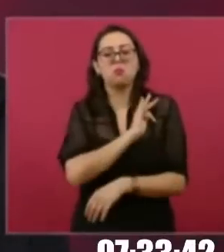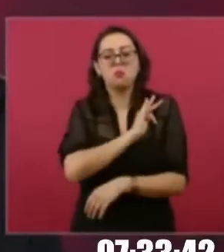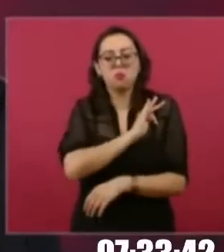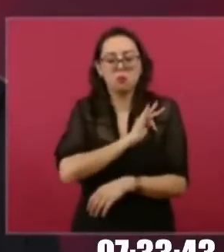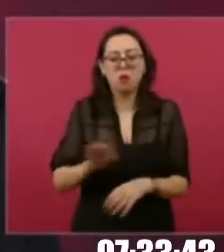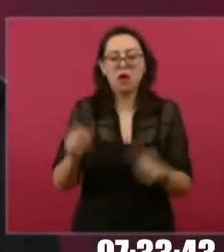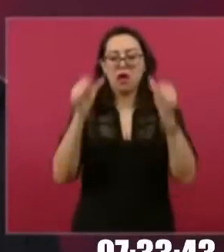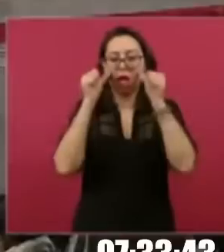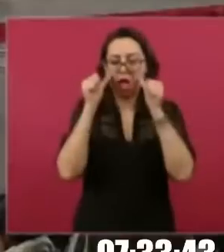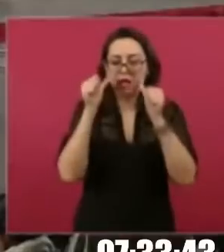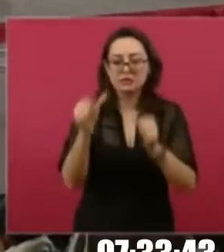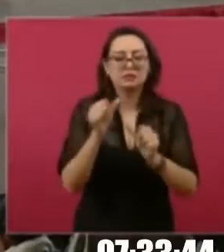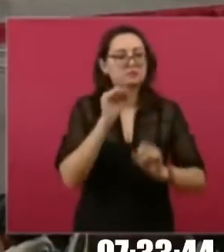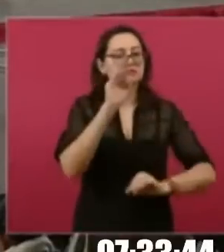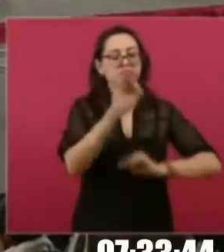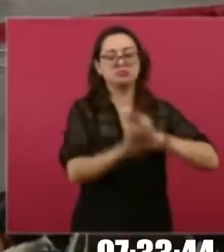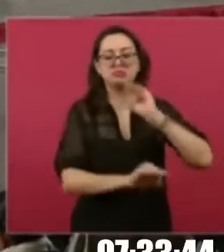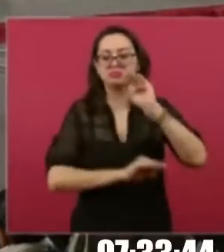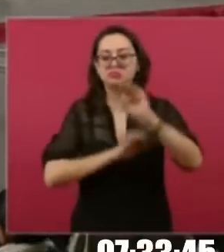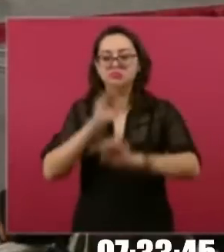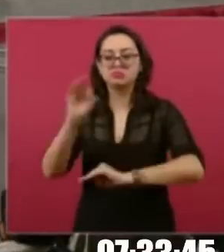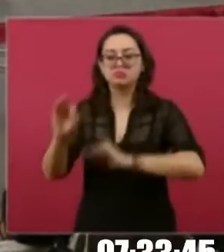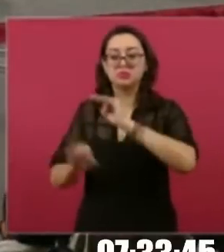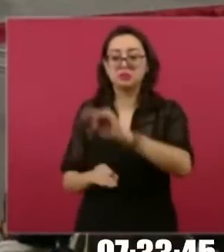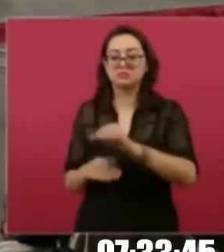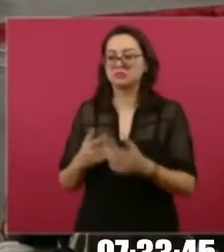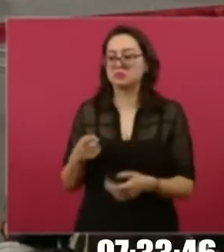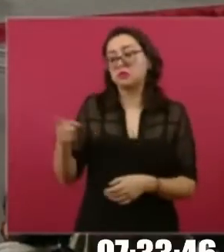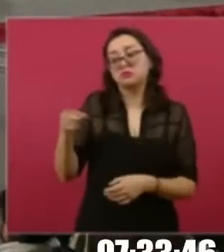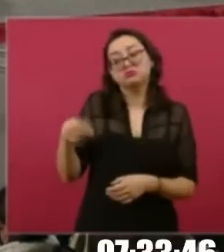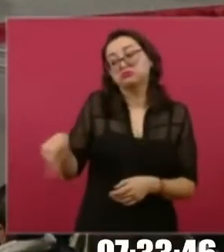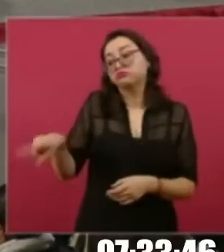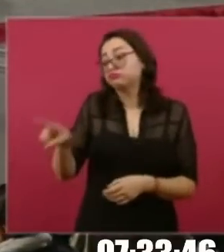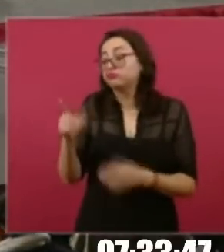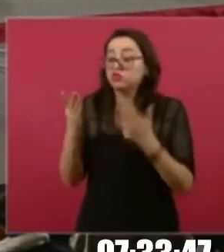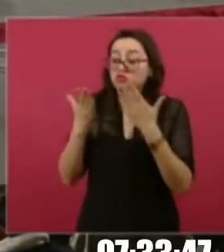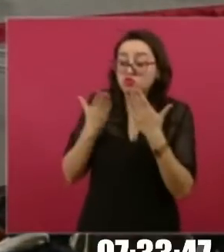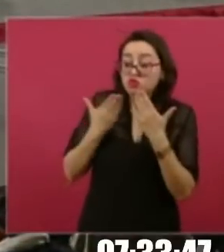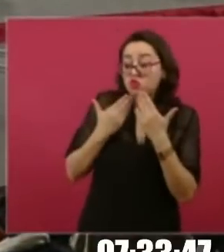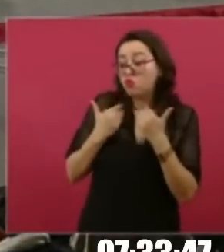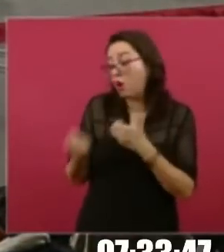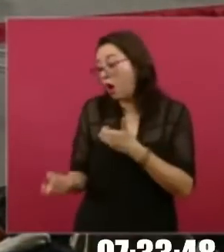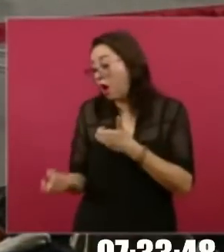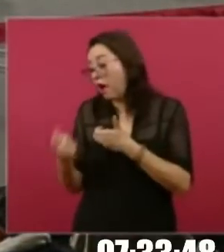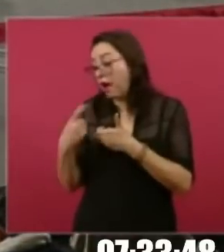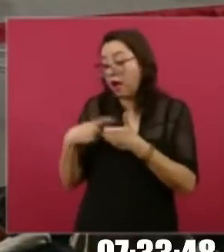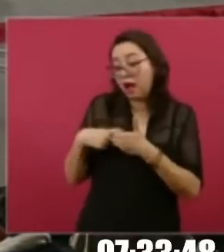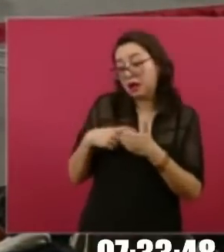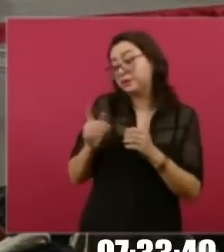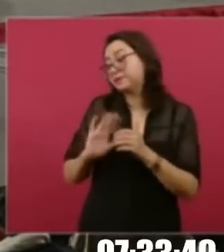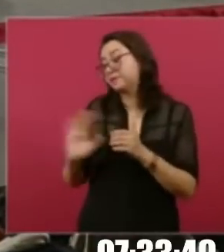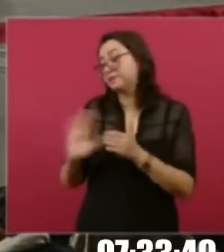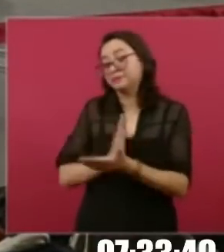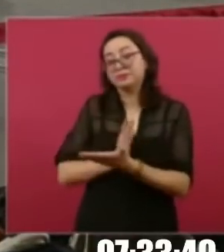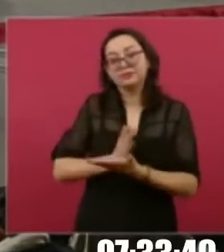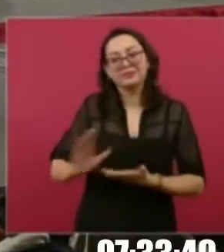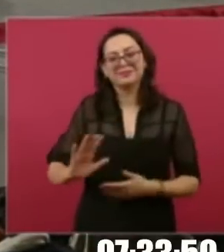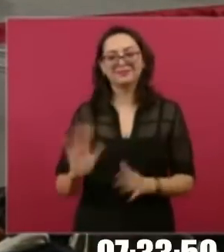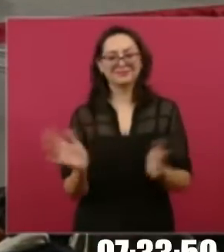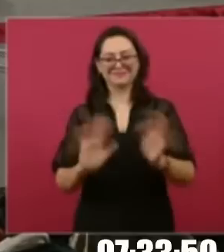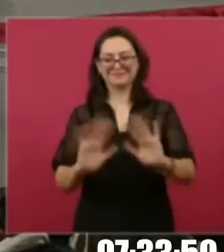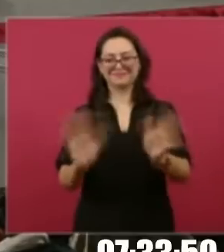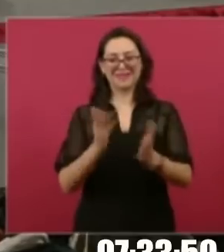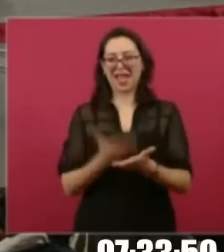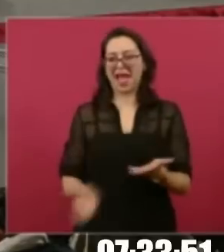históricamente el país nunca favoreció pues no se ve si tiene derecho al seguro social en el régimen ordinario